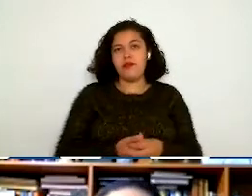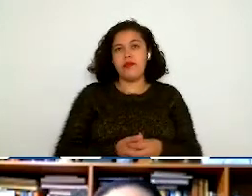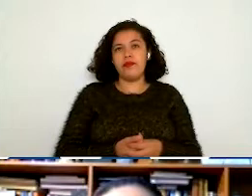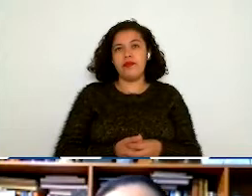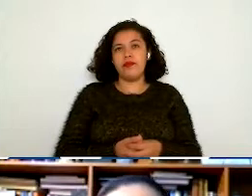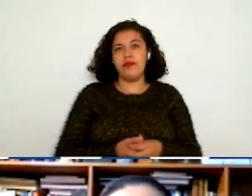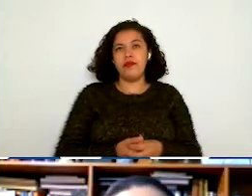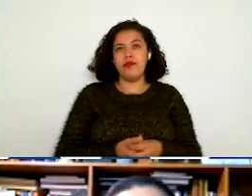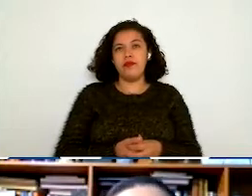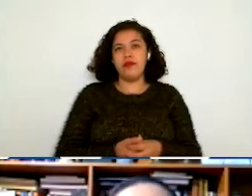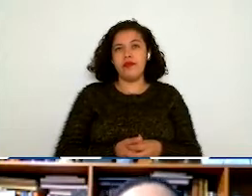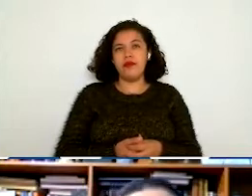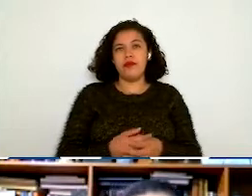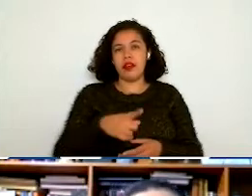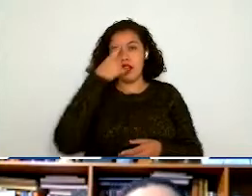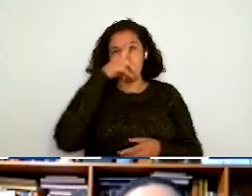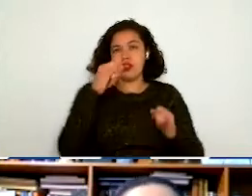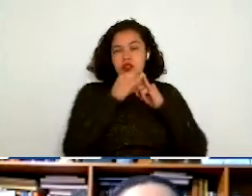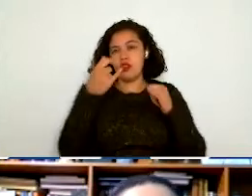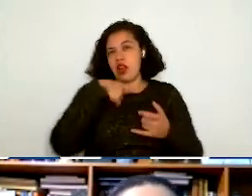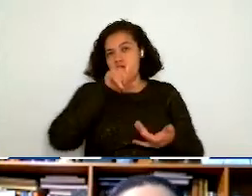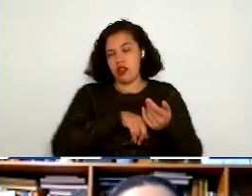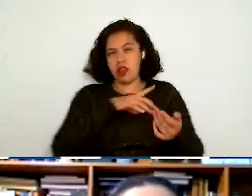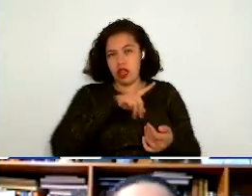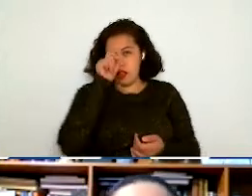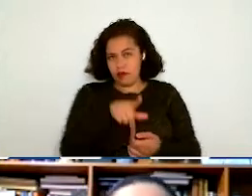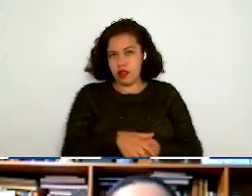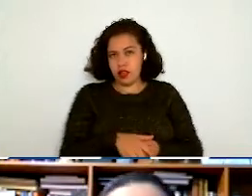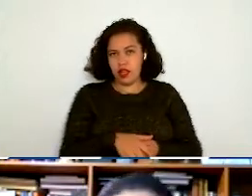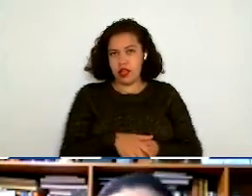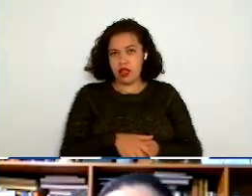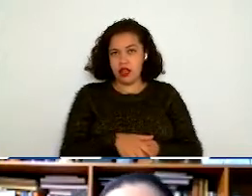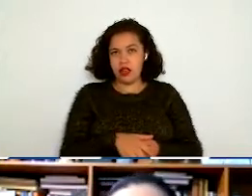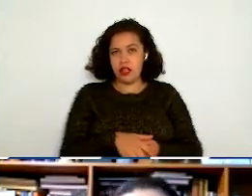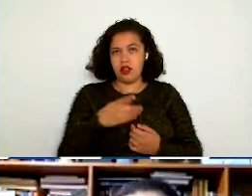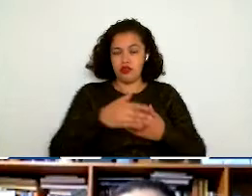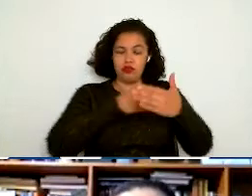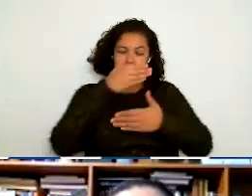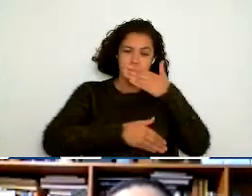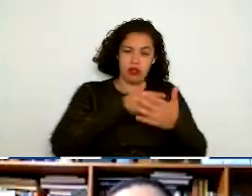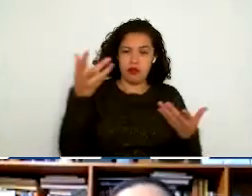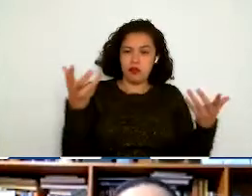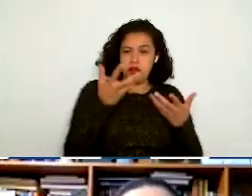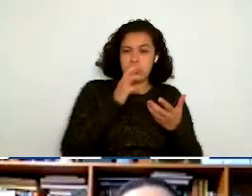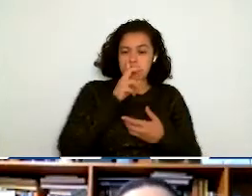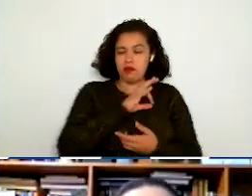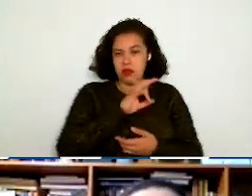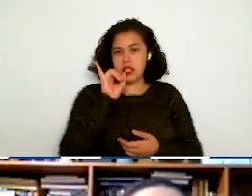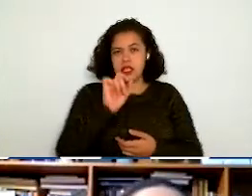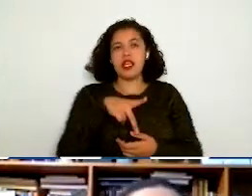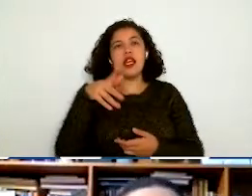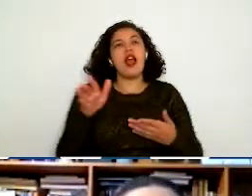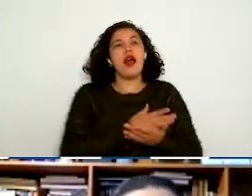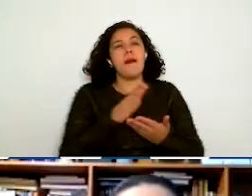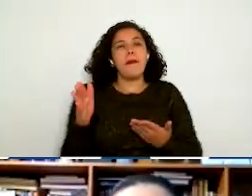institución en la que estoy también pueda mejorar sus procesos, sus procedimientos, y que además esto